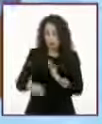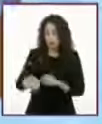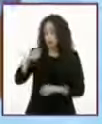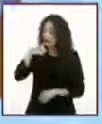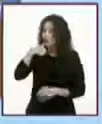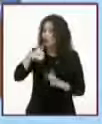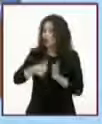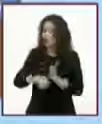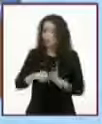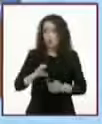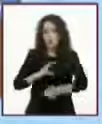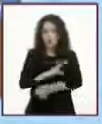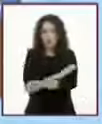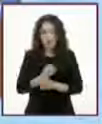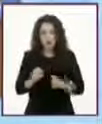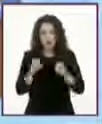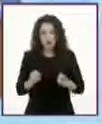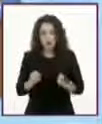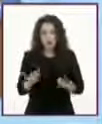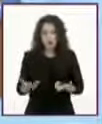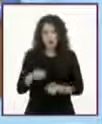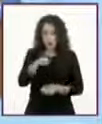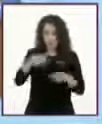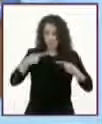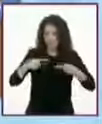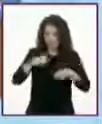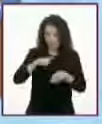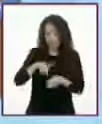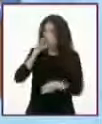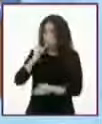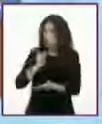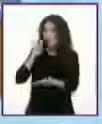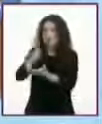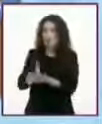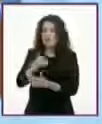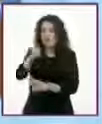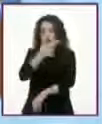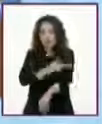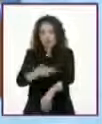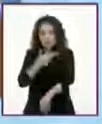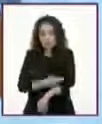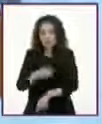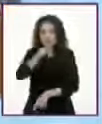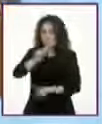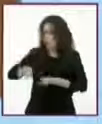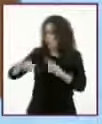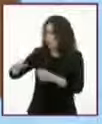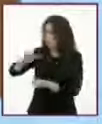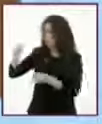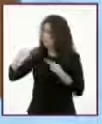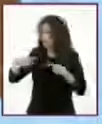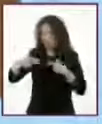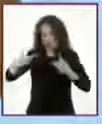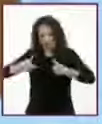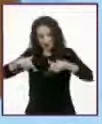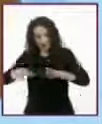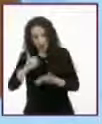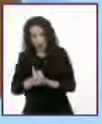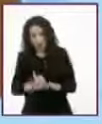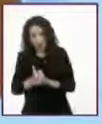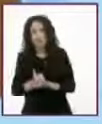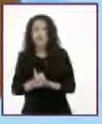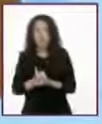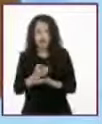no puedes realizar un trámite personalmente y autorizas que alguien más lo haga en tu representación. Carta de presentación o